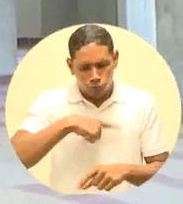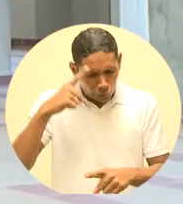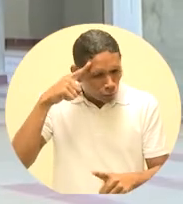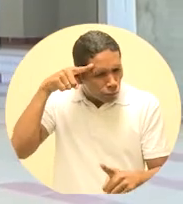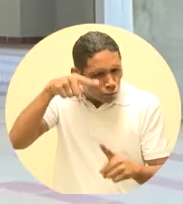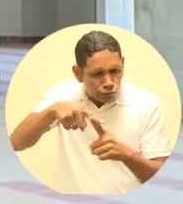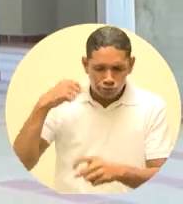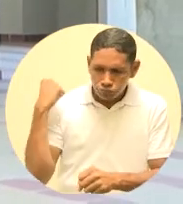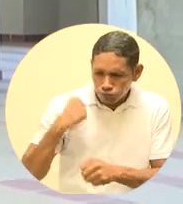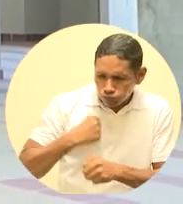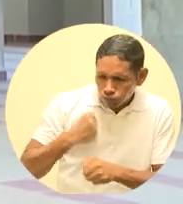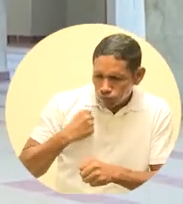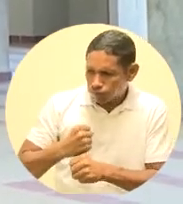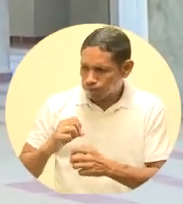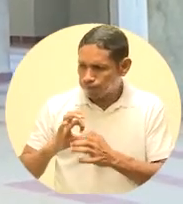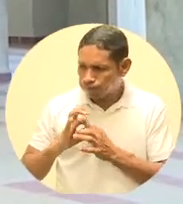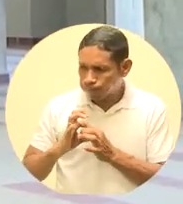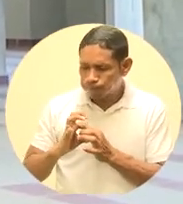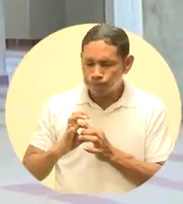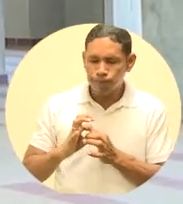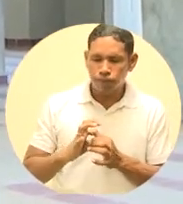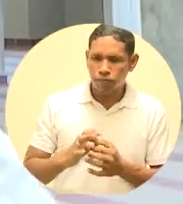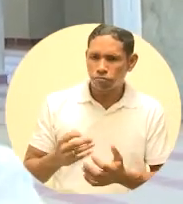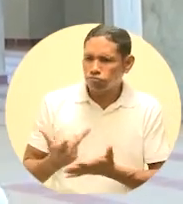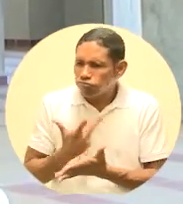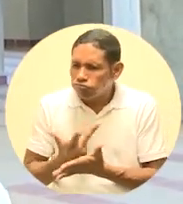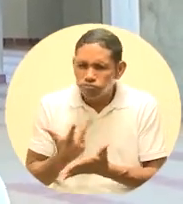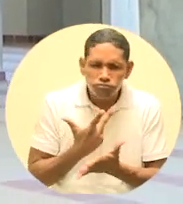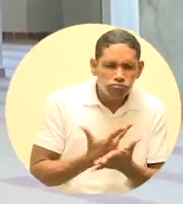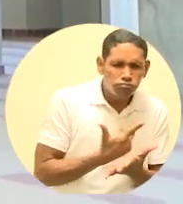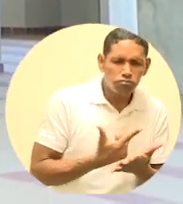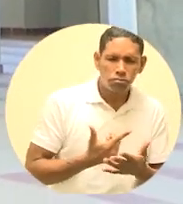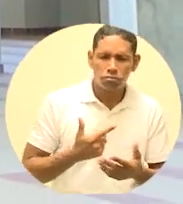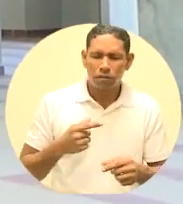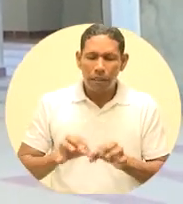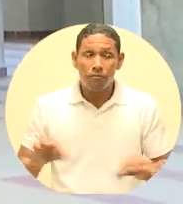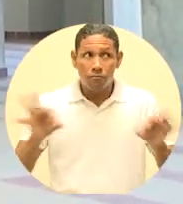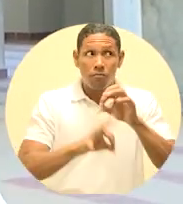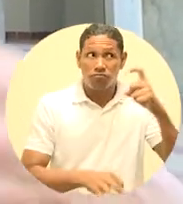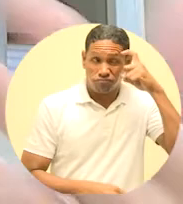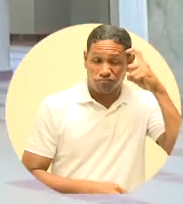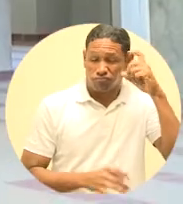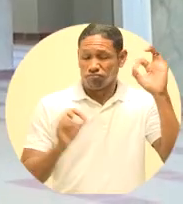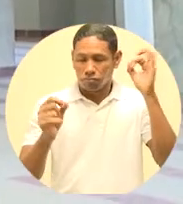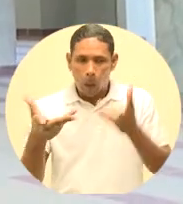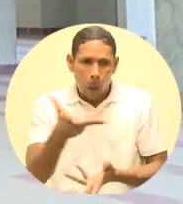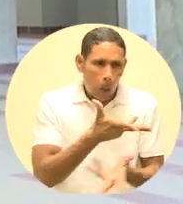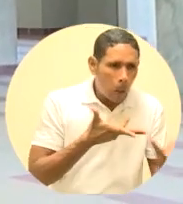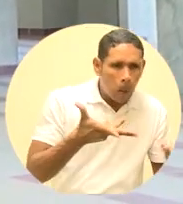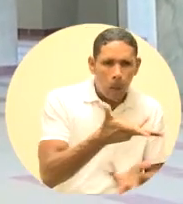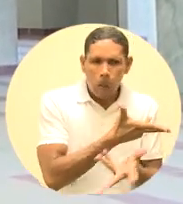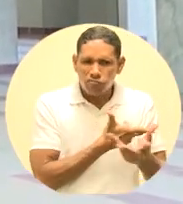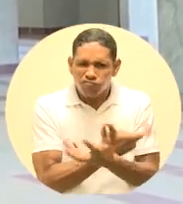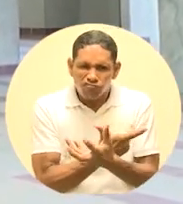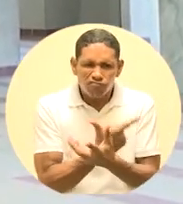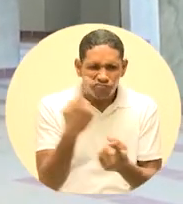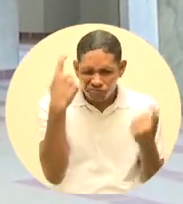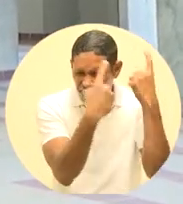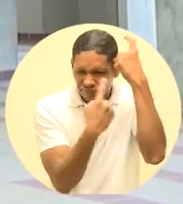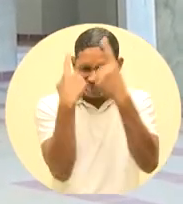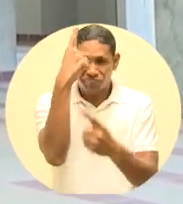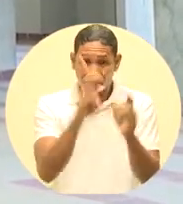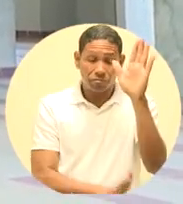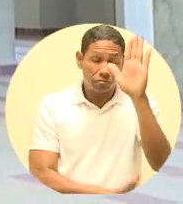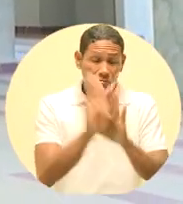Y también trabajamos en consultoría para avances también en la sabiduría de en